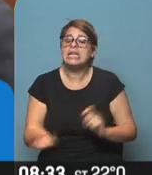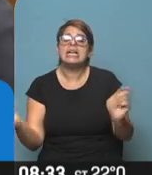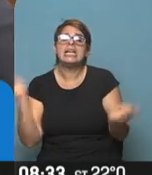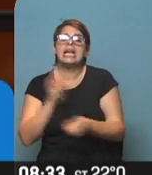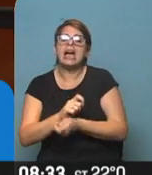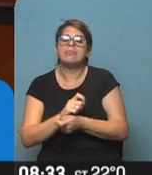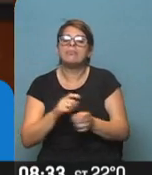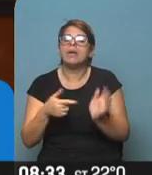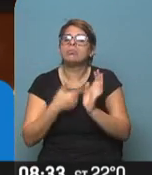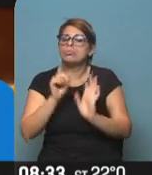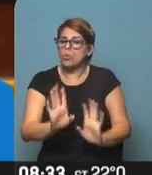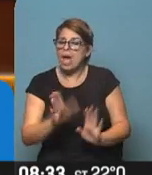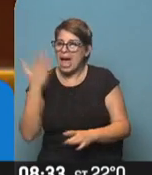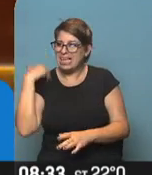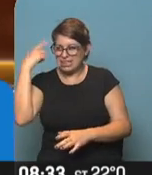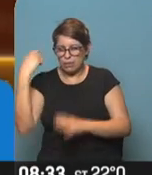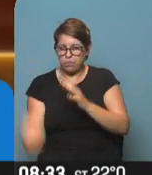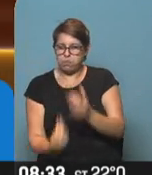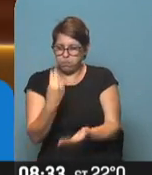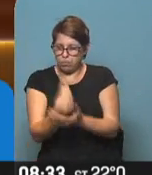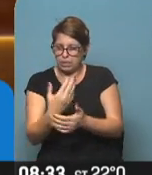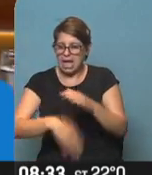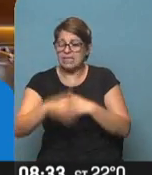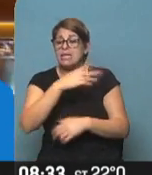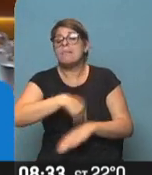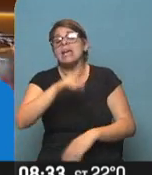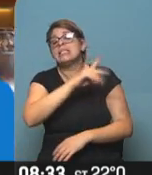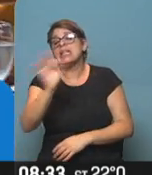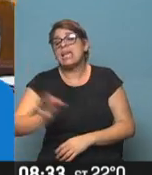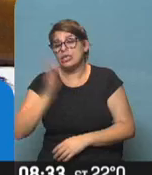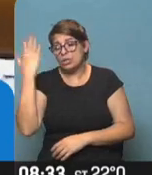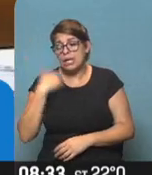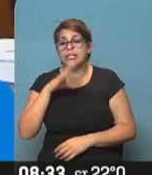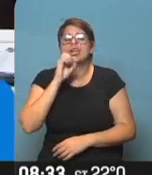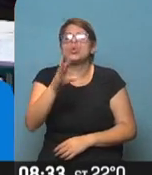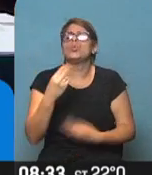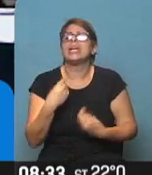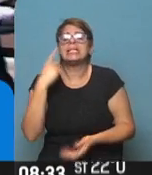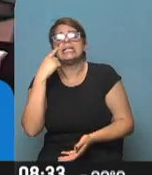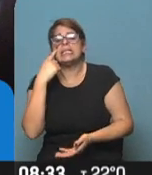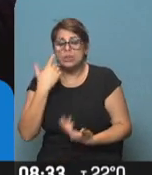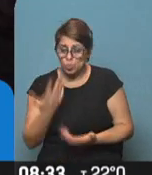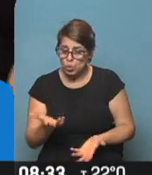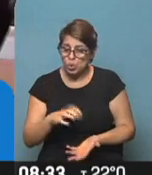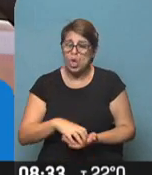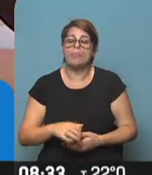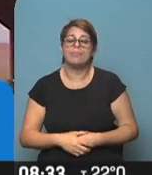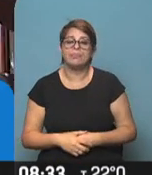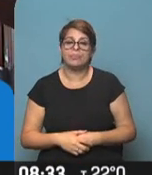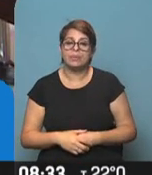esa condición por la cual fueron fundados hace más de 100 años atrás las los clubes son instituciones con